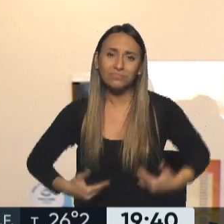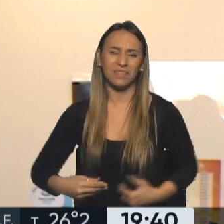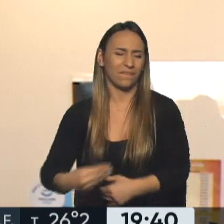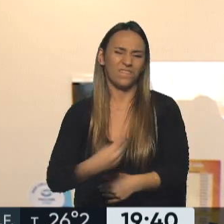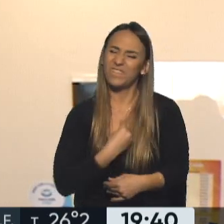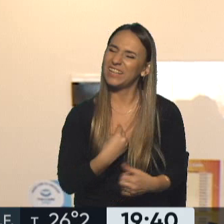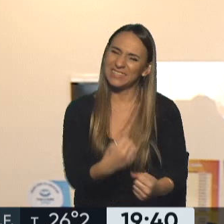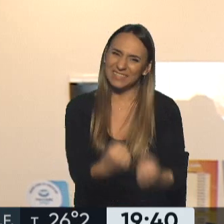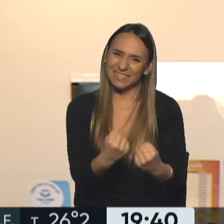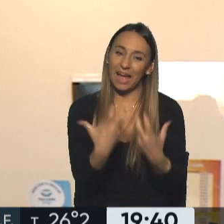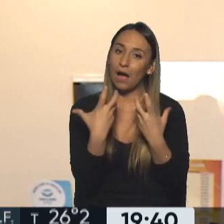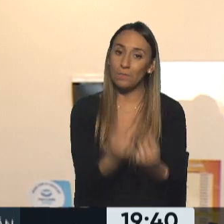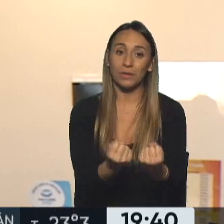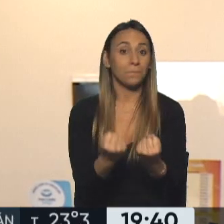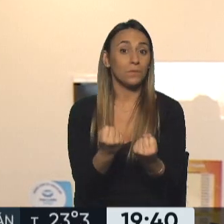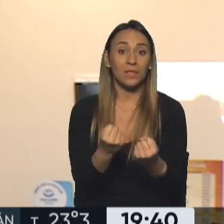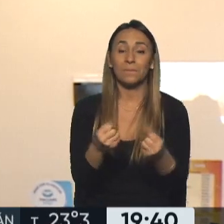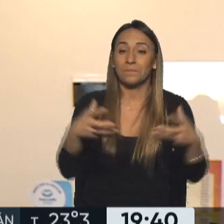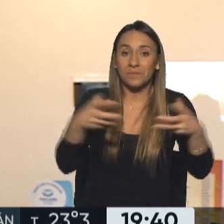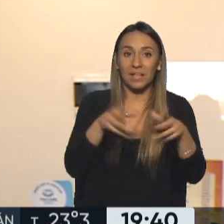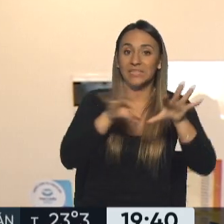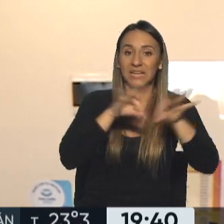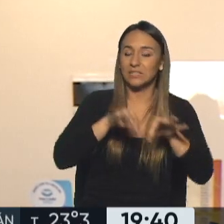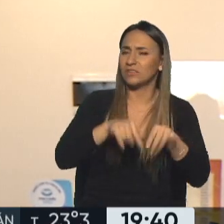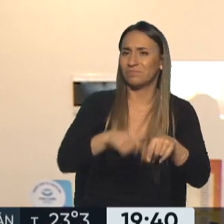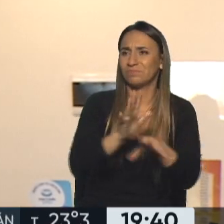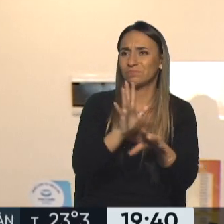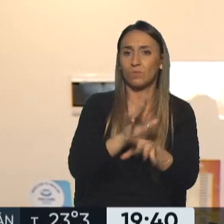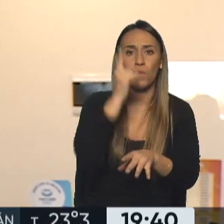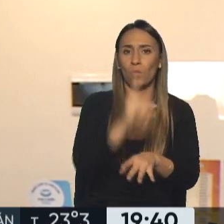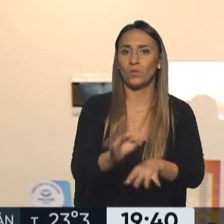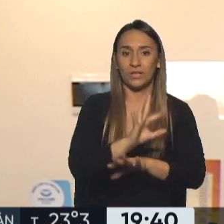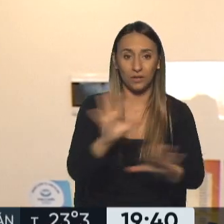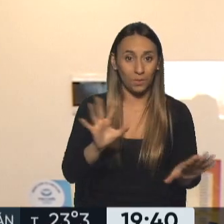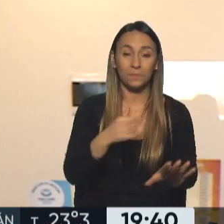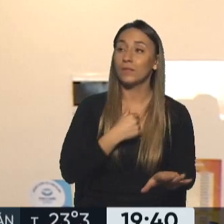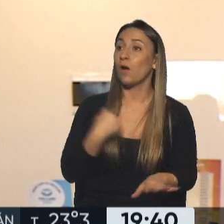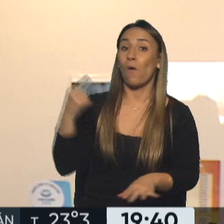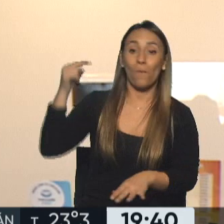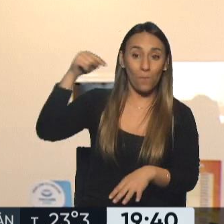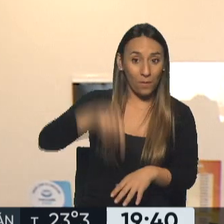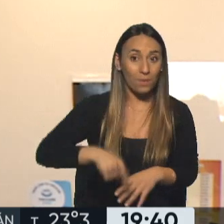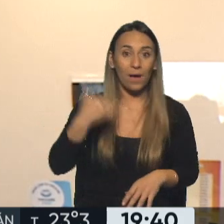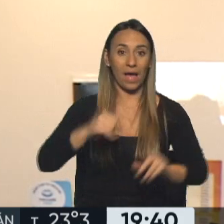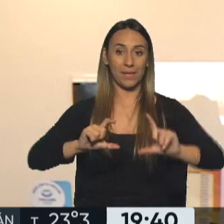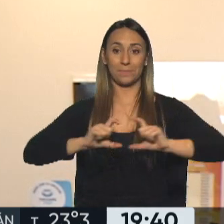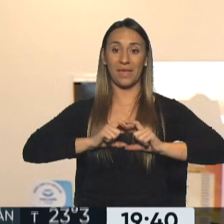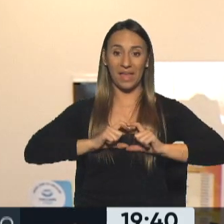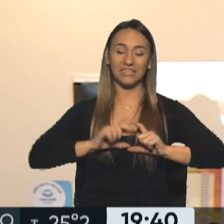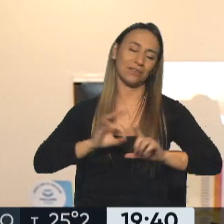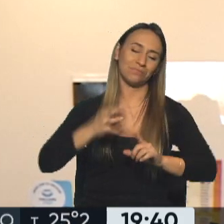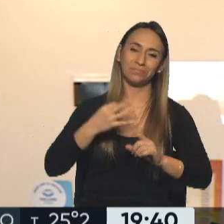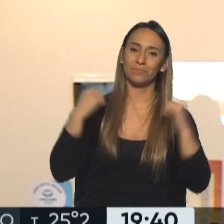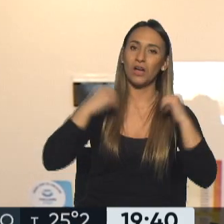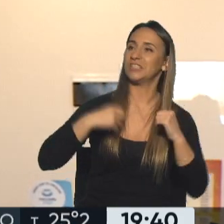todos, porque es un lugar único y bueno, y ni hablar en estos días cuando uno vuelve con la medalla en la mochila,